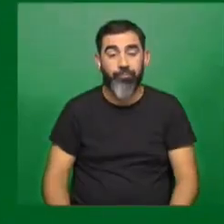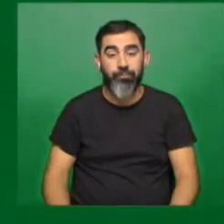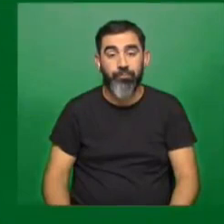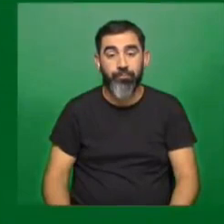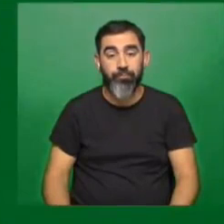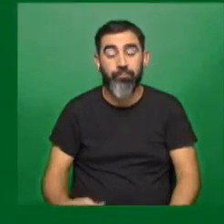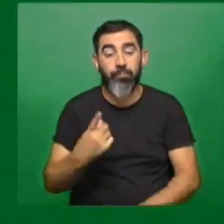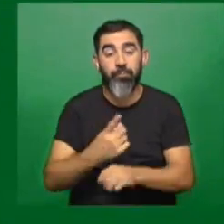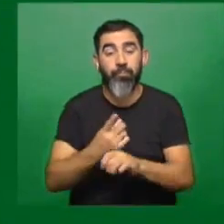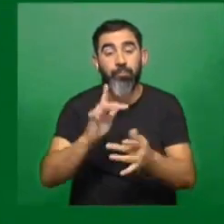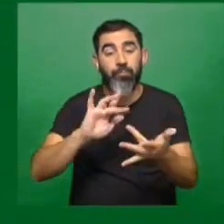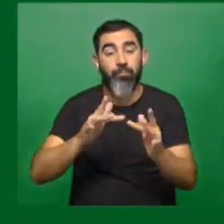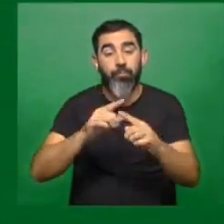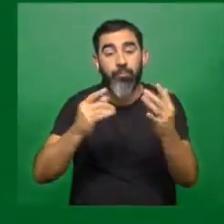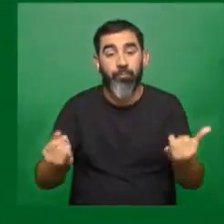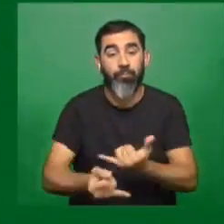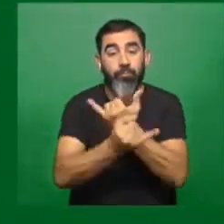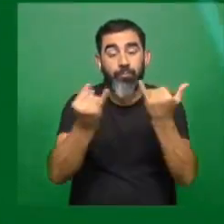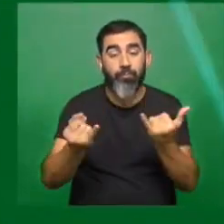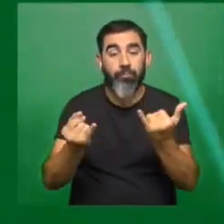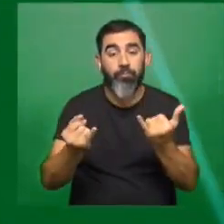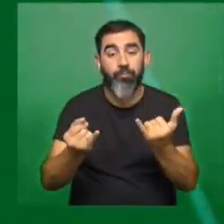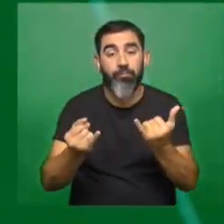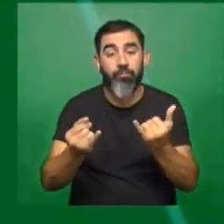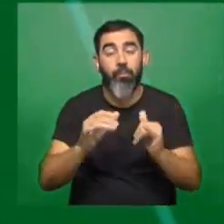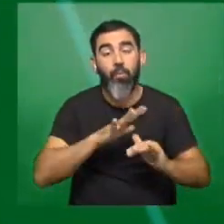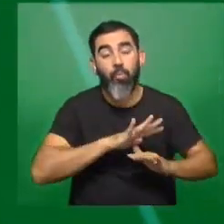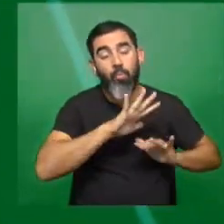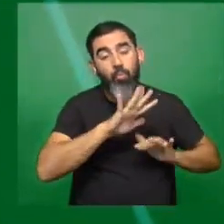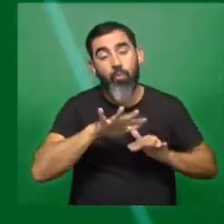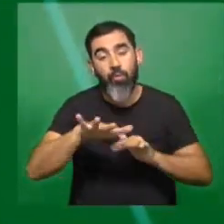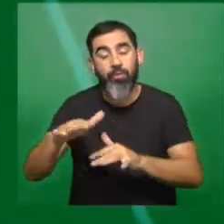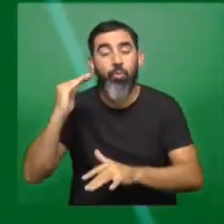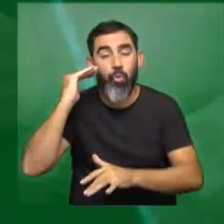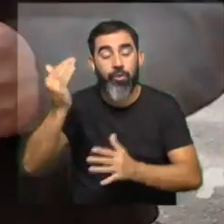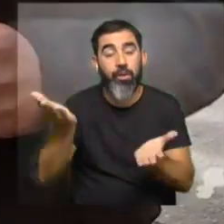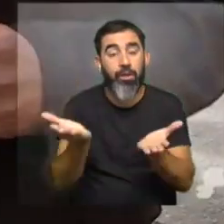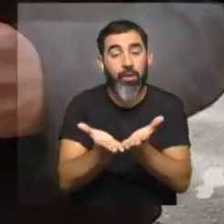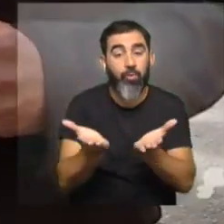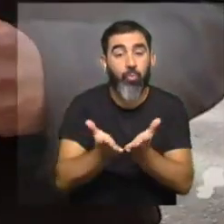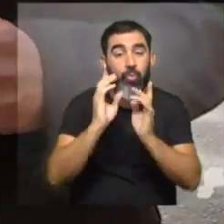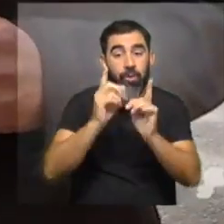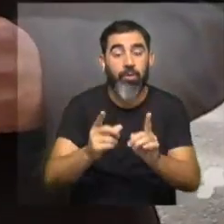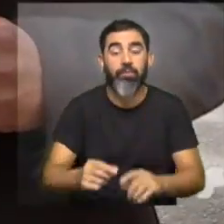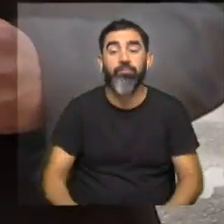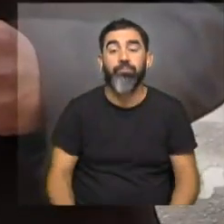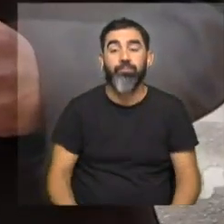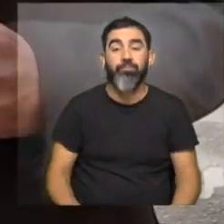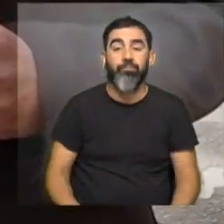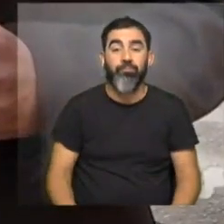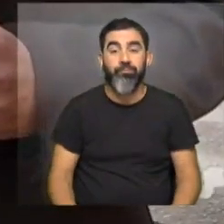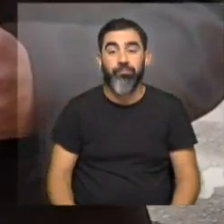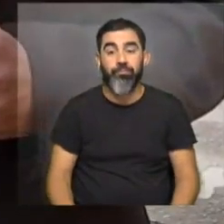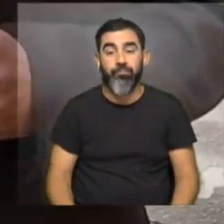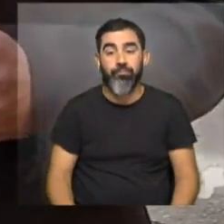Bien, recibimos el primer móvil del mediodía, Federico Yurkovich, porque hay movilización de docentes, de estudiantes también. Un buen mediodía, Federico. ¿Cómo